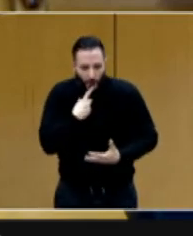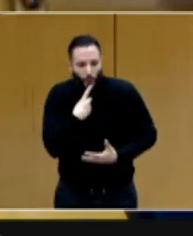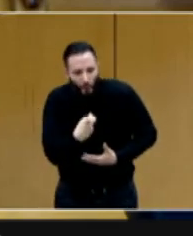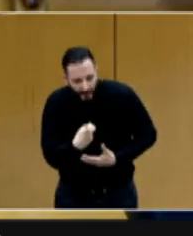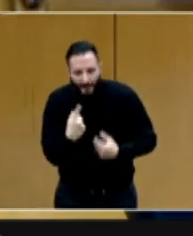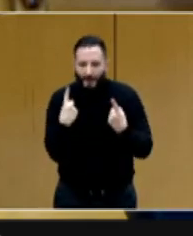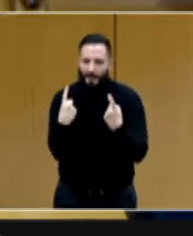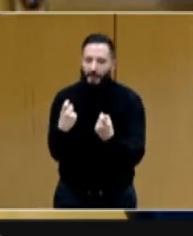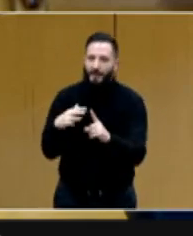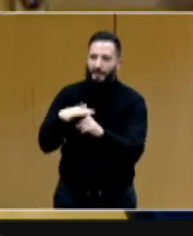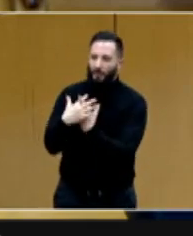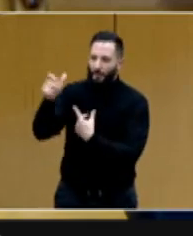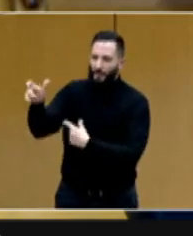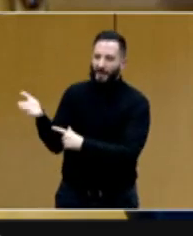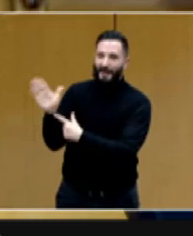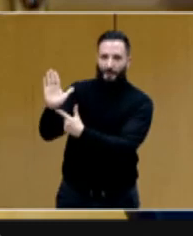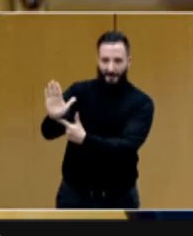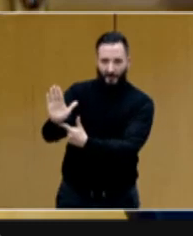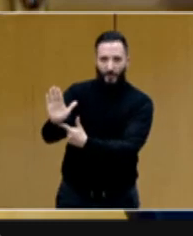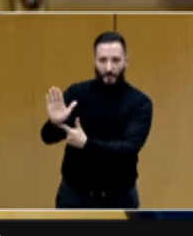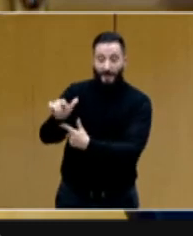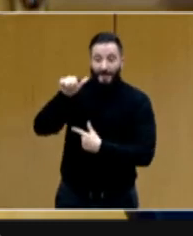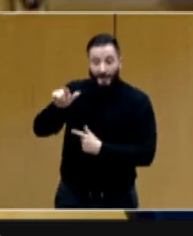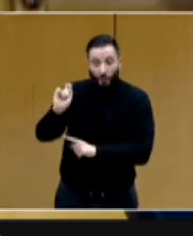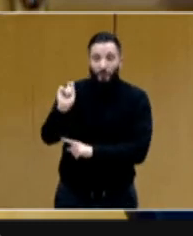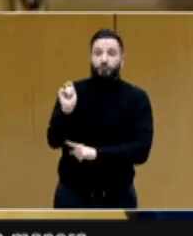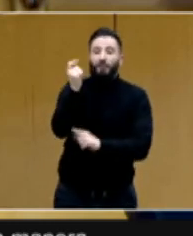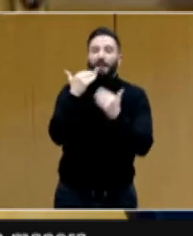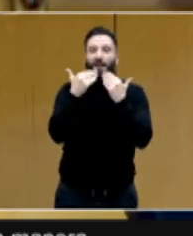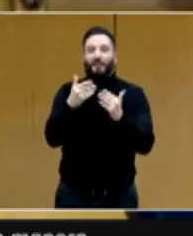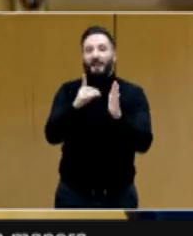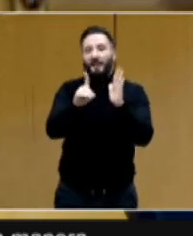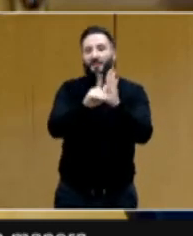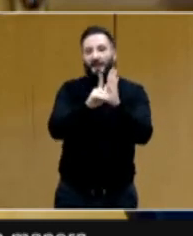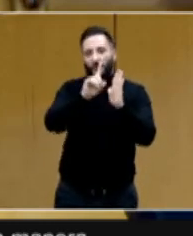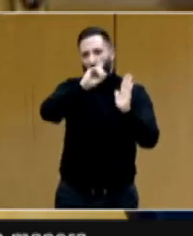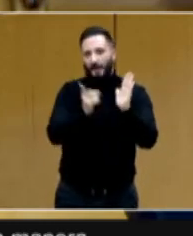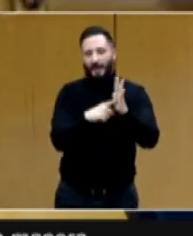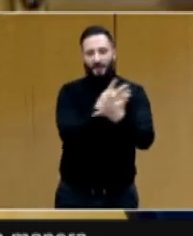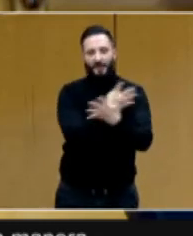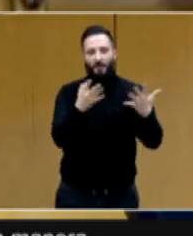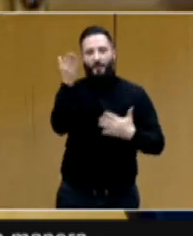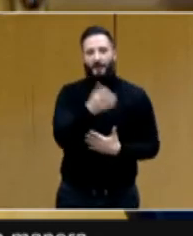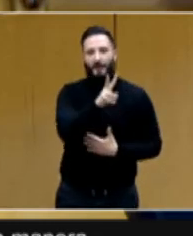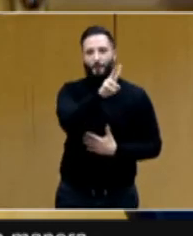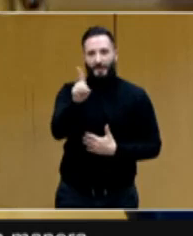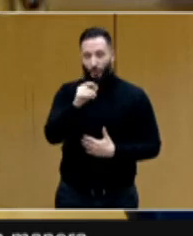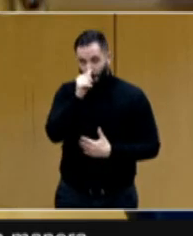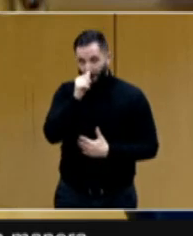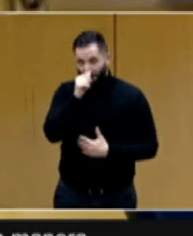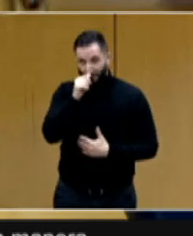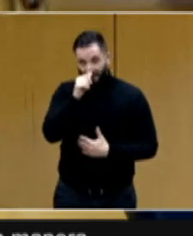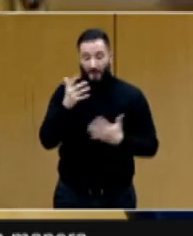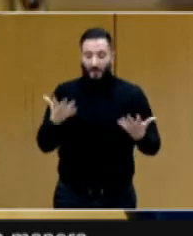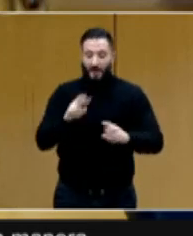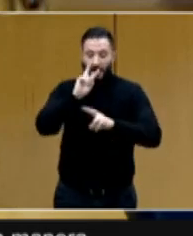representativa pero esto es lo que se consiguió con el decreto ley 19/2021 que acaba de mencionar Cuál es la reforma pendiente sin